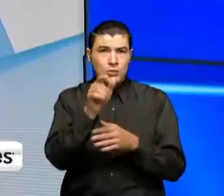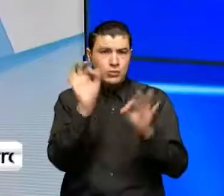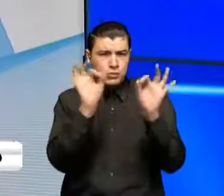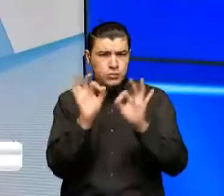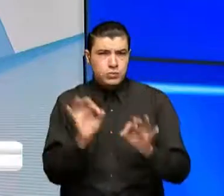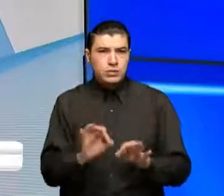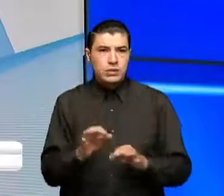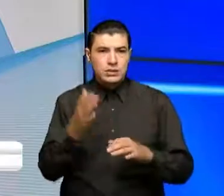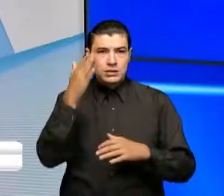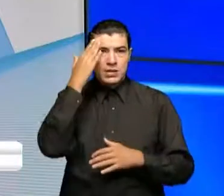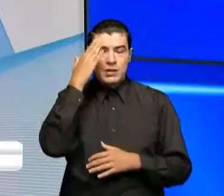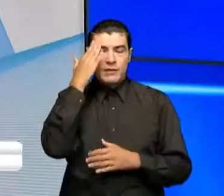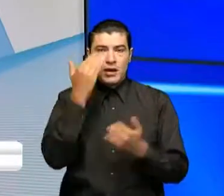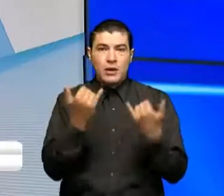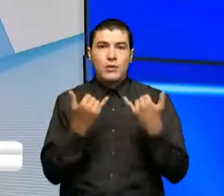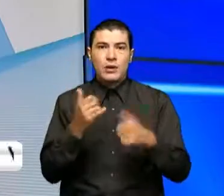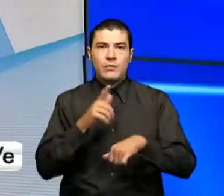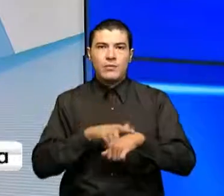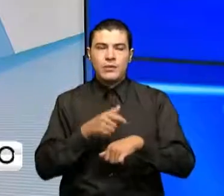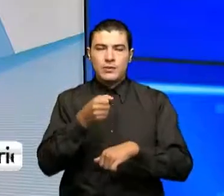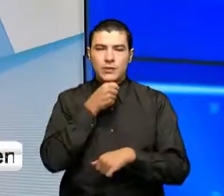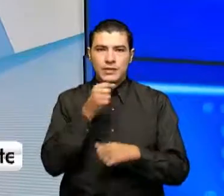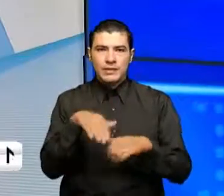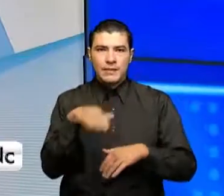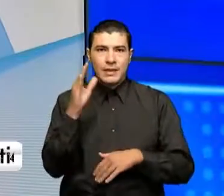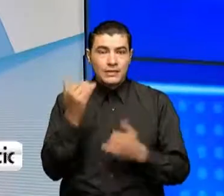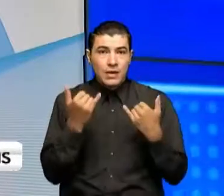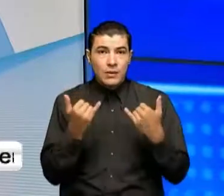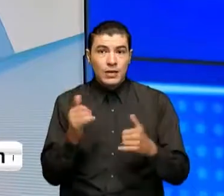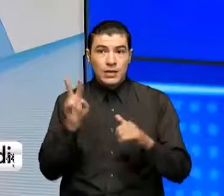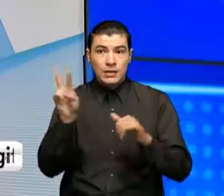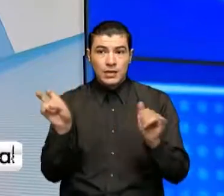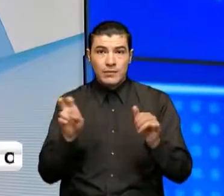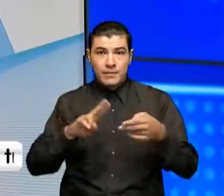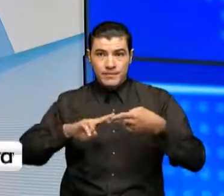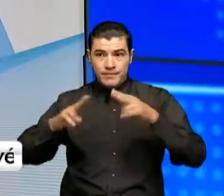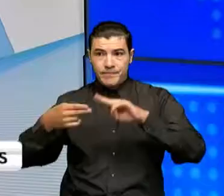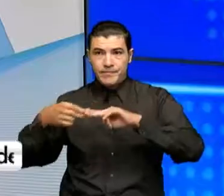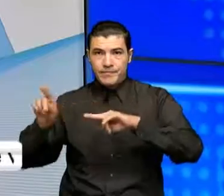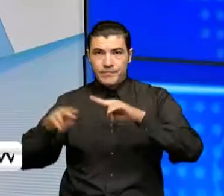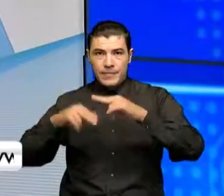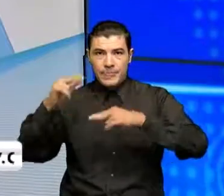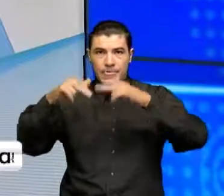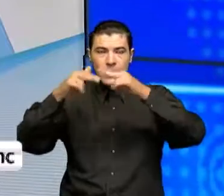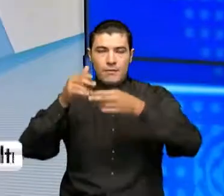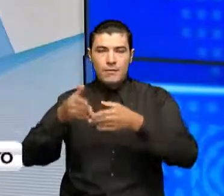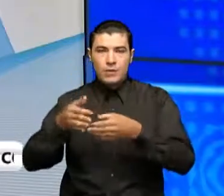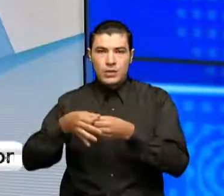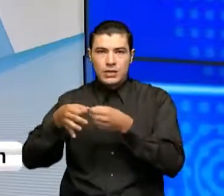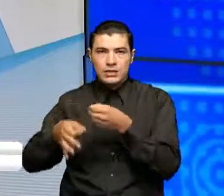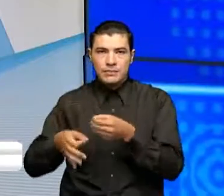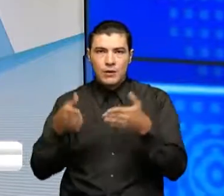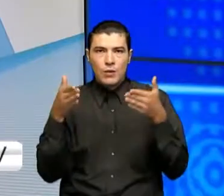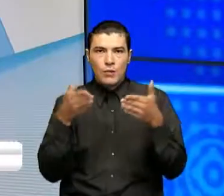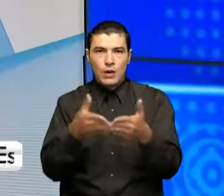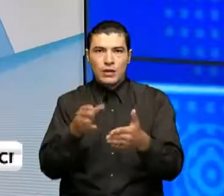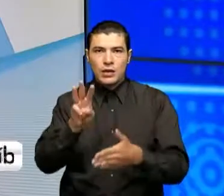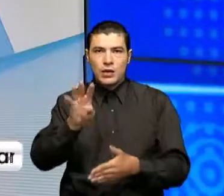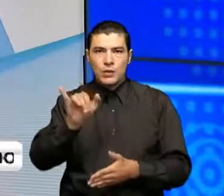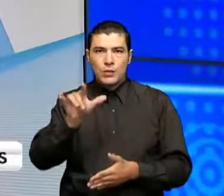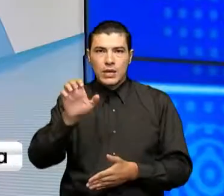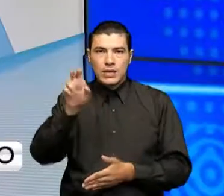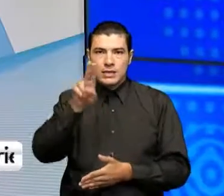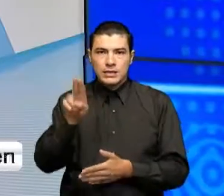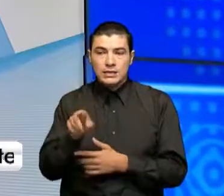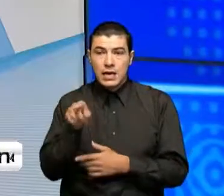pero el momento también de seguir con más noticias y sobre todo en temas de infraestructura en el municipio de puerto wilches porque allí fue creado un proyecto un